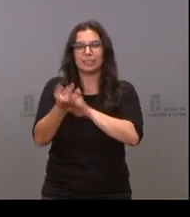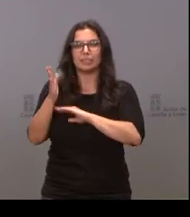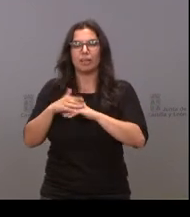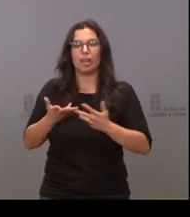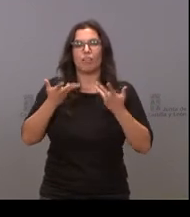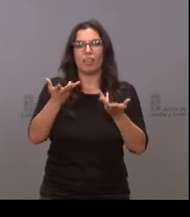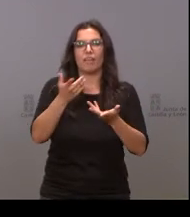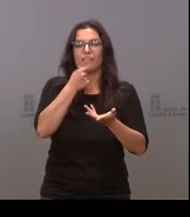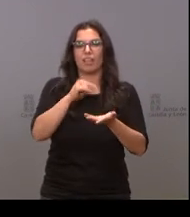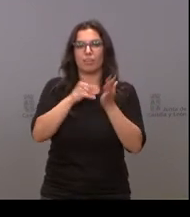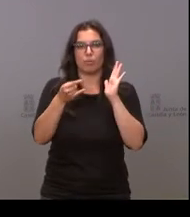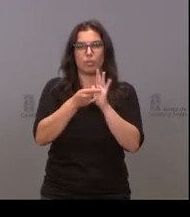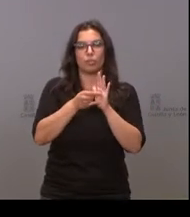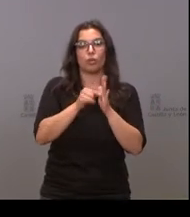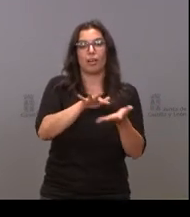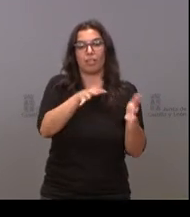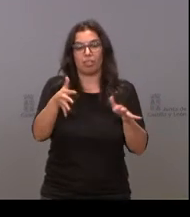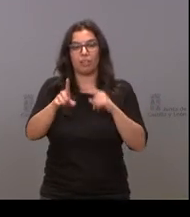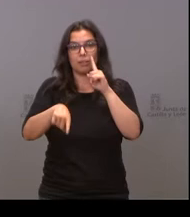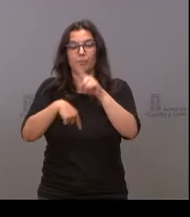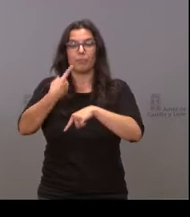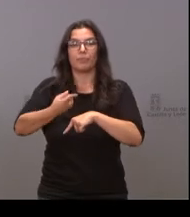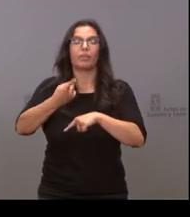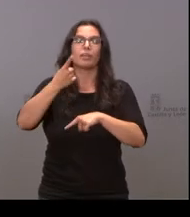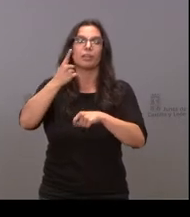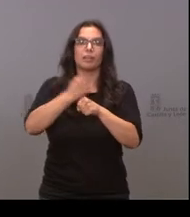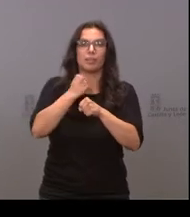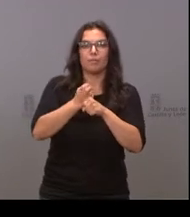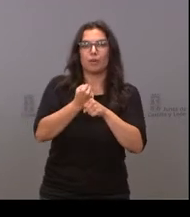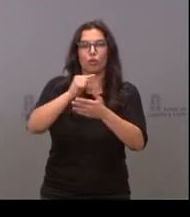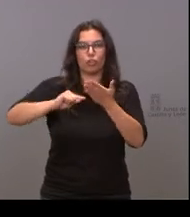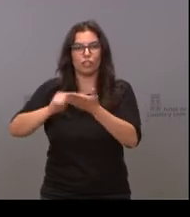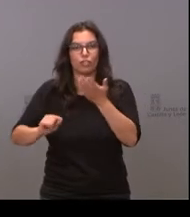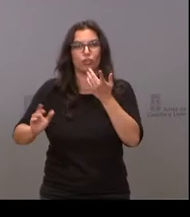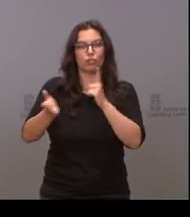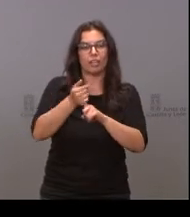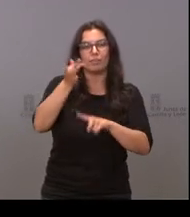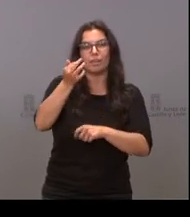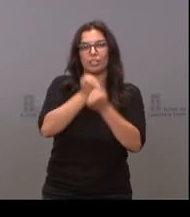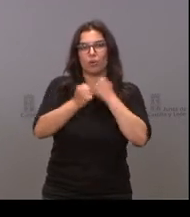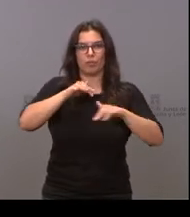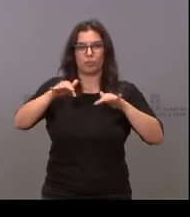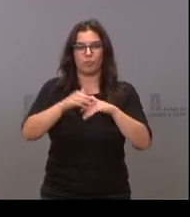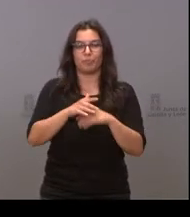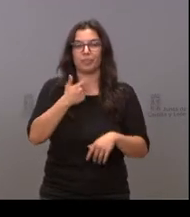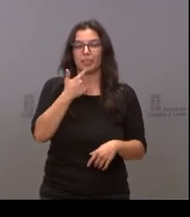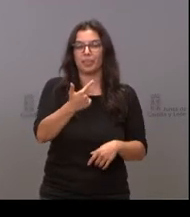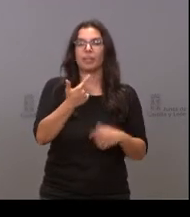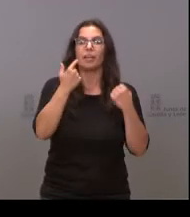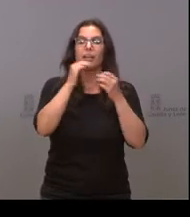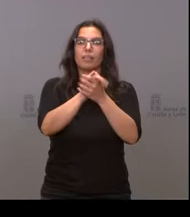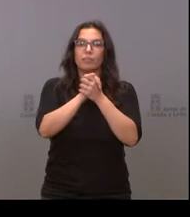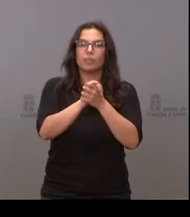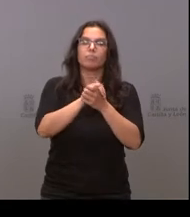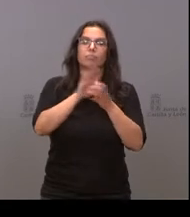proyecto generando a su vez empleo y economía en castilla y león' me gustaría felicitar a todo el personal técnico tanto de